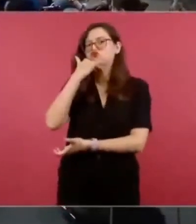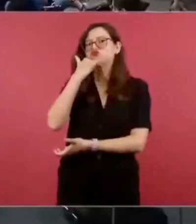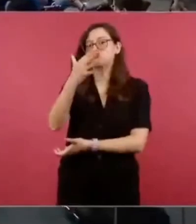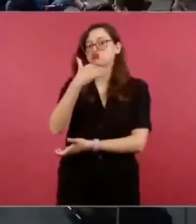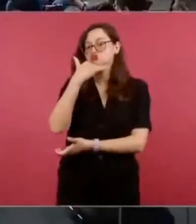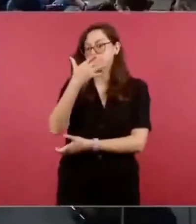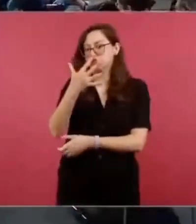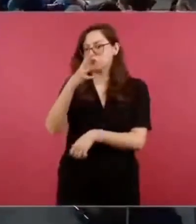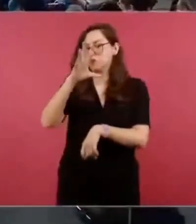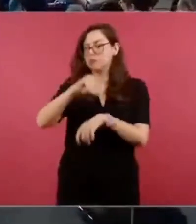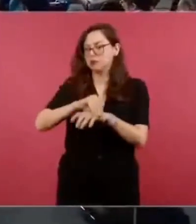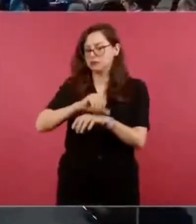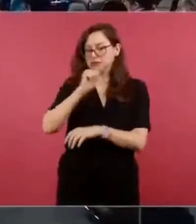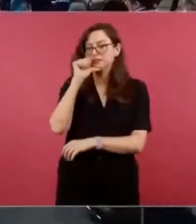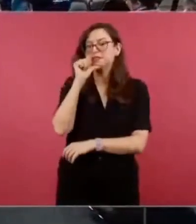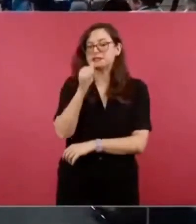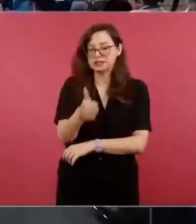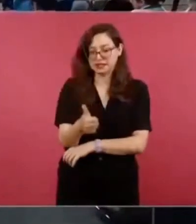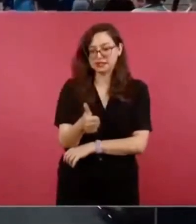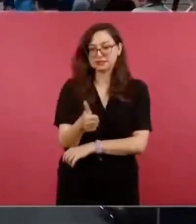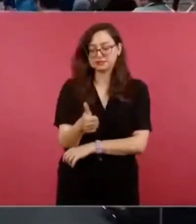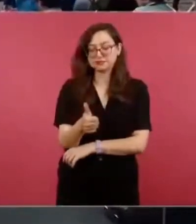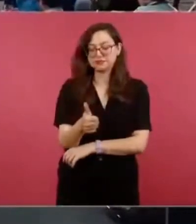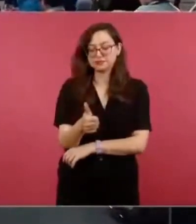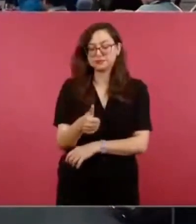por no permitir la corrupción.